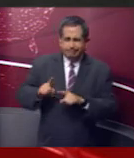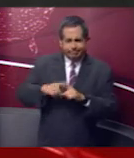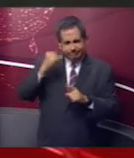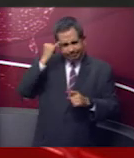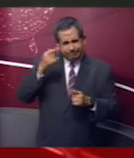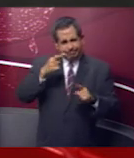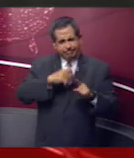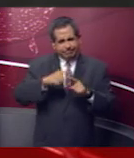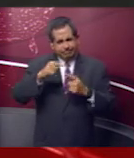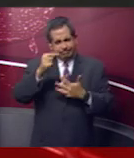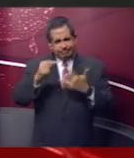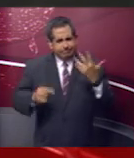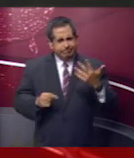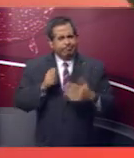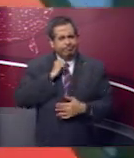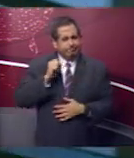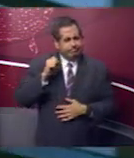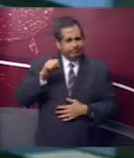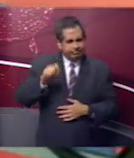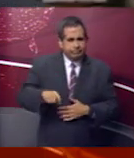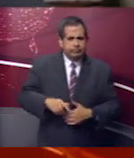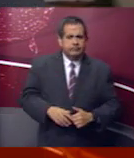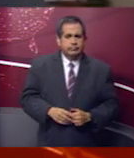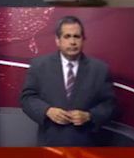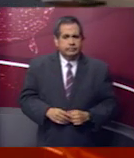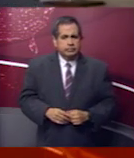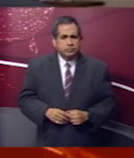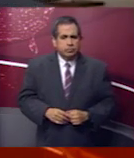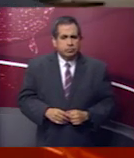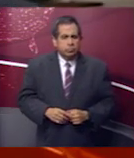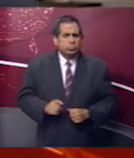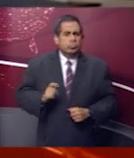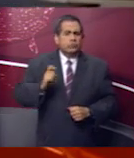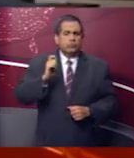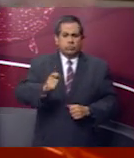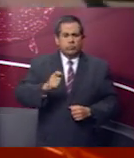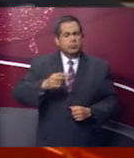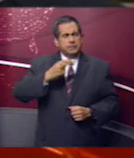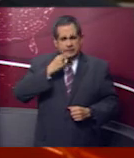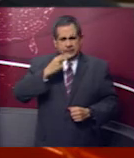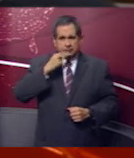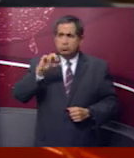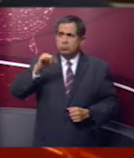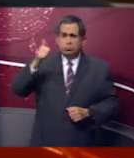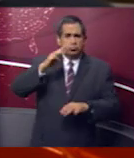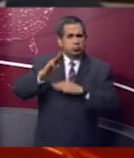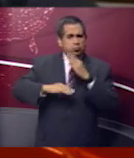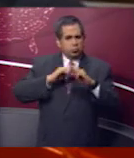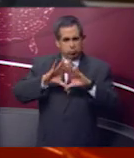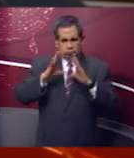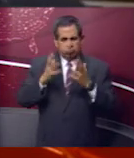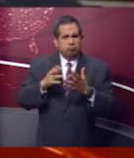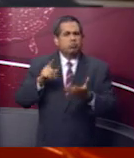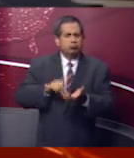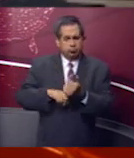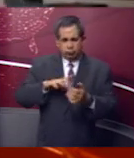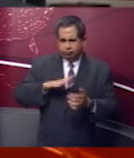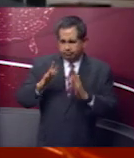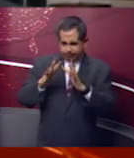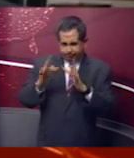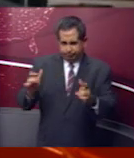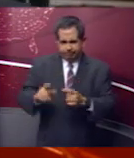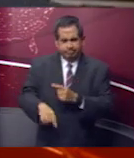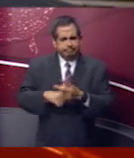actores políticos dentro del propio Senado. Es una institución que funciona en muchas partes del mundo, ha funcionado en